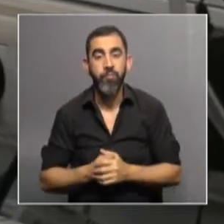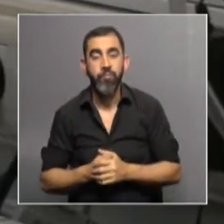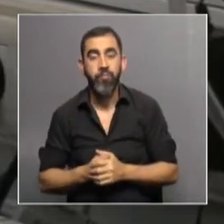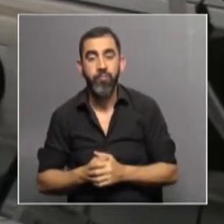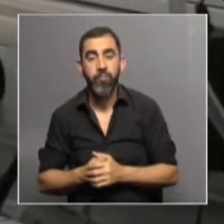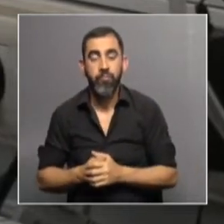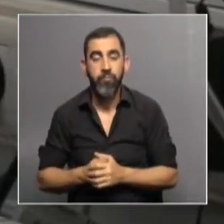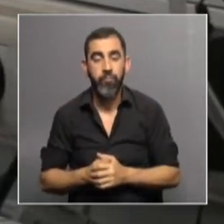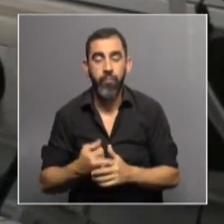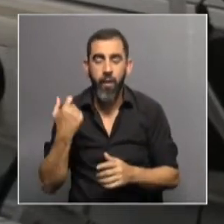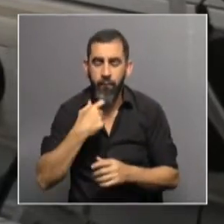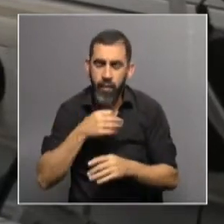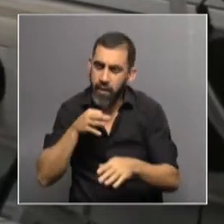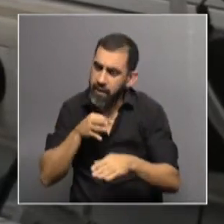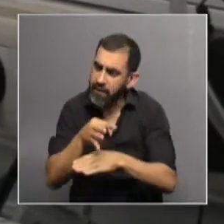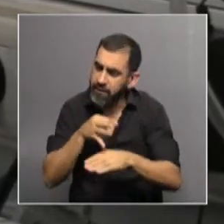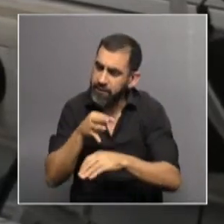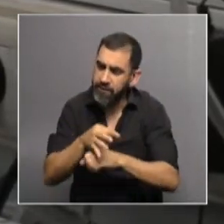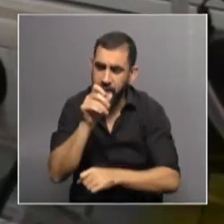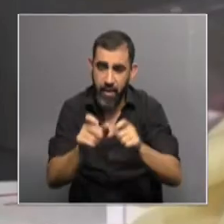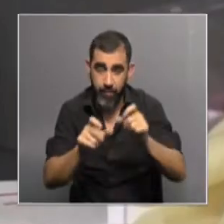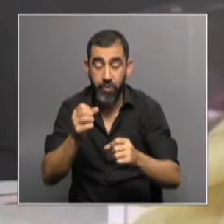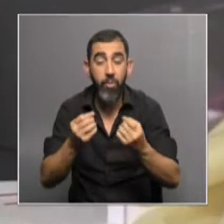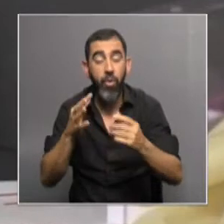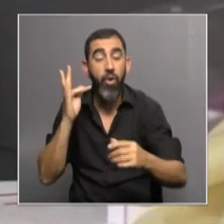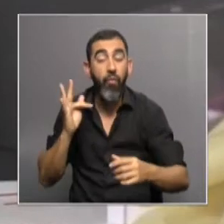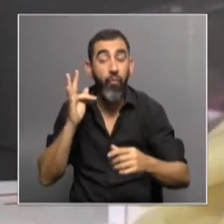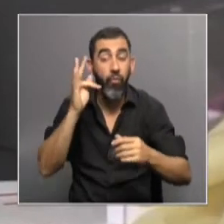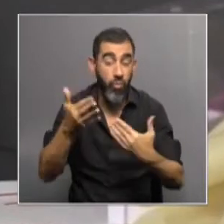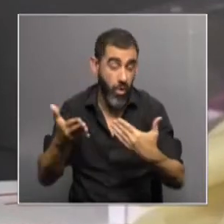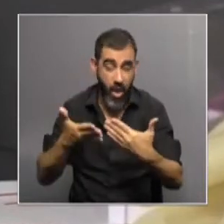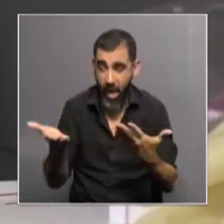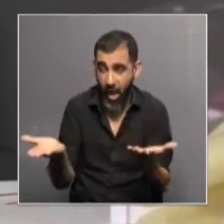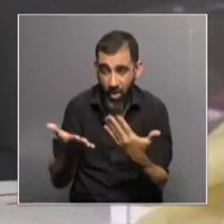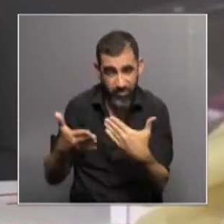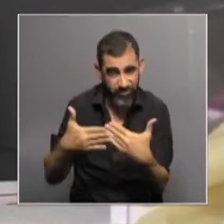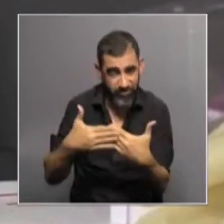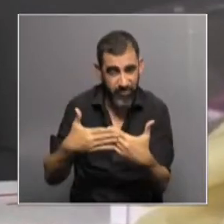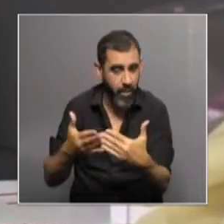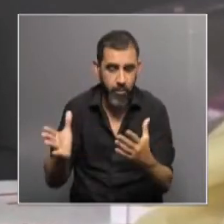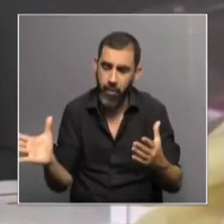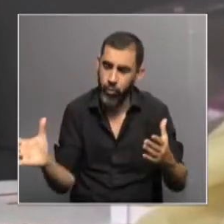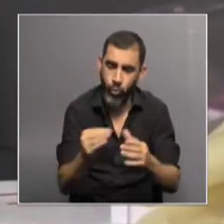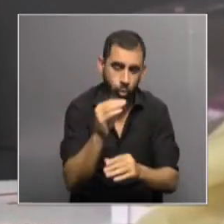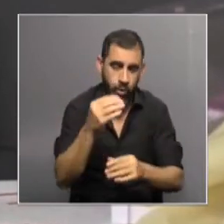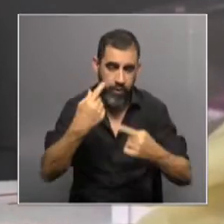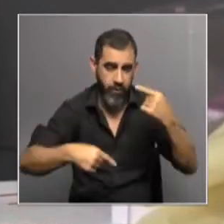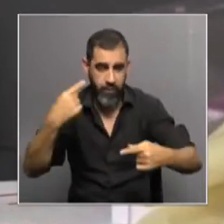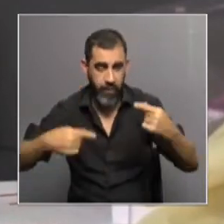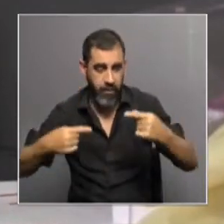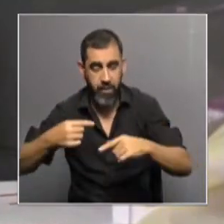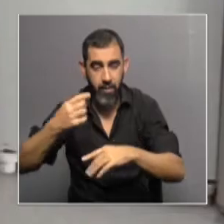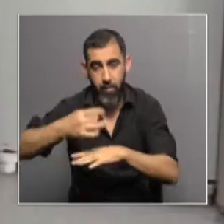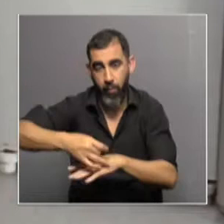falta formar muchísima gente porque creo que en un futuro cercano va a ser una herramienta común a todas las disciplinas para casi todas las